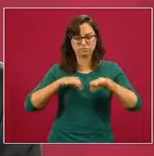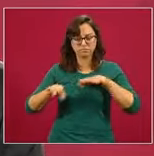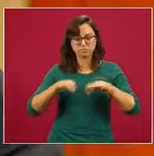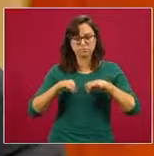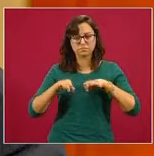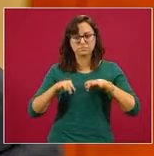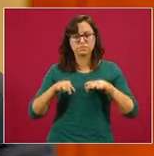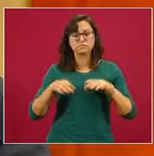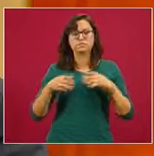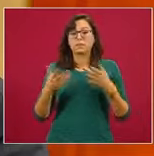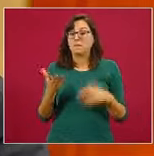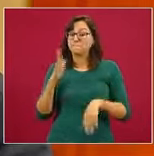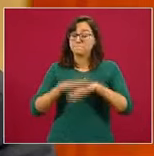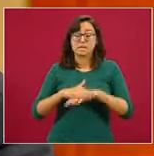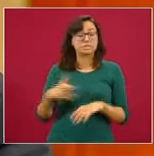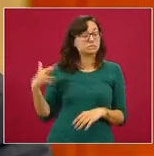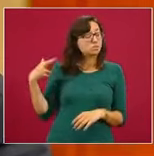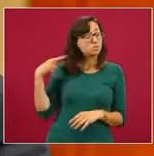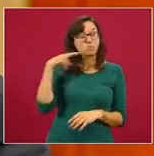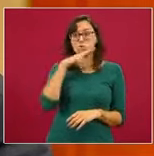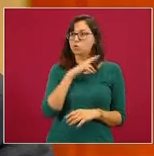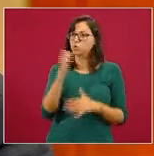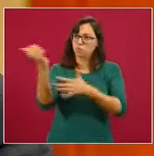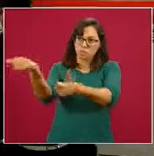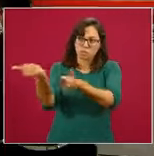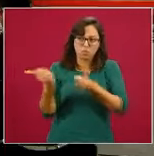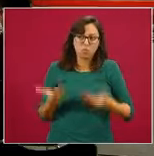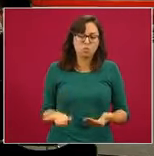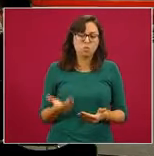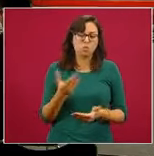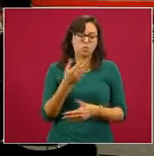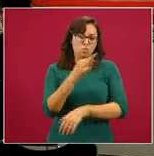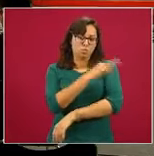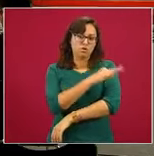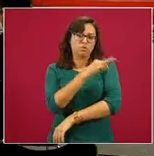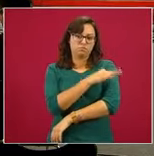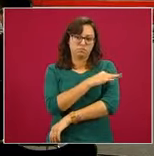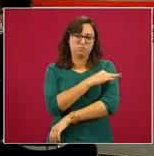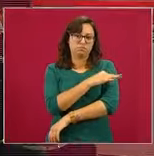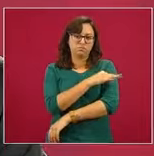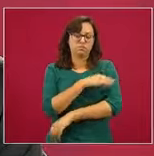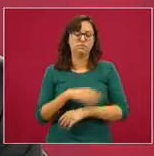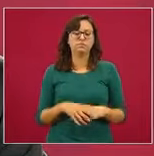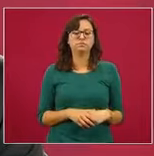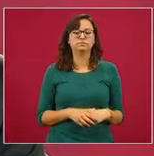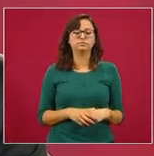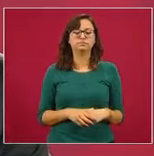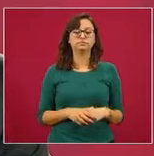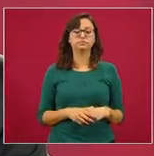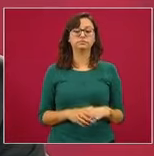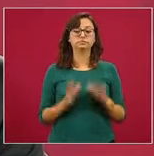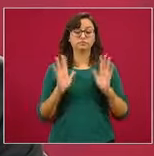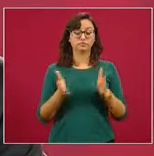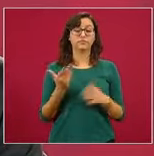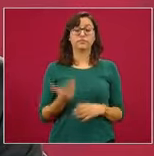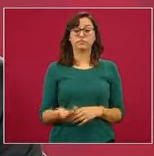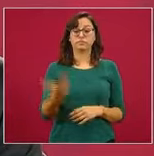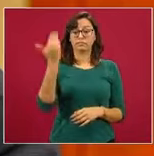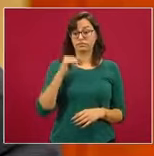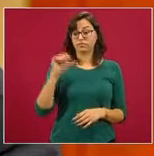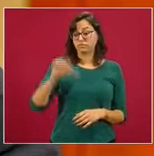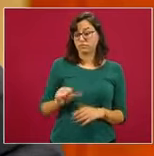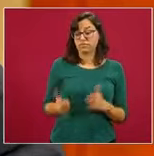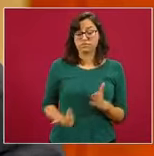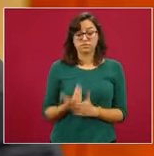de manera lo más pronto posible la vacuna entre los distintos candidatos. Como se comentó, lo comentó el canciller esta